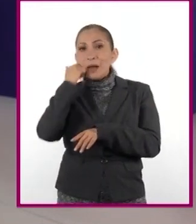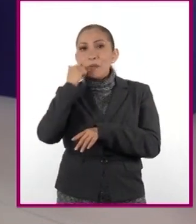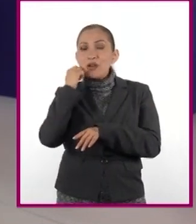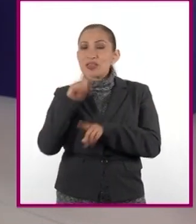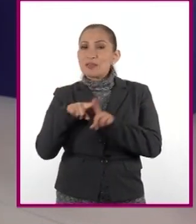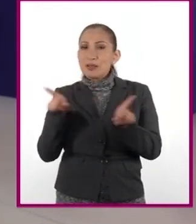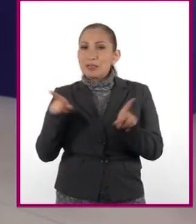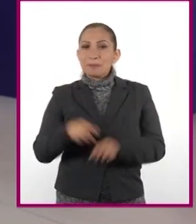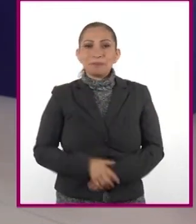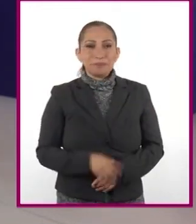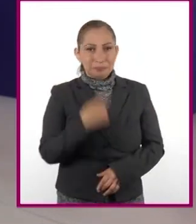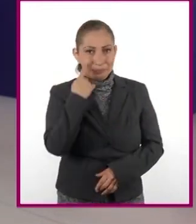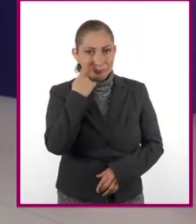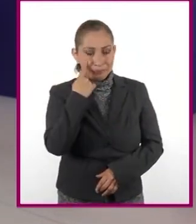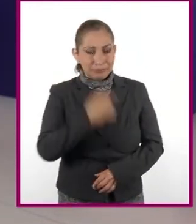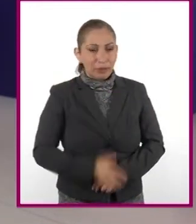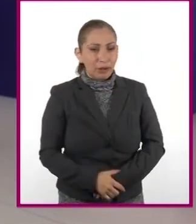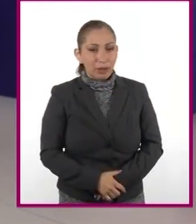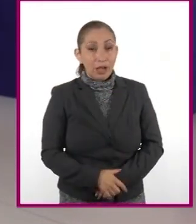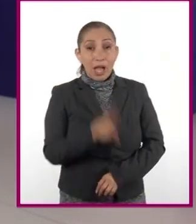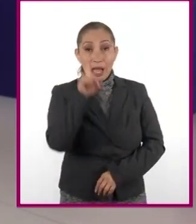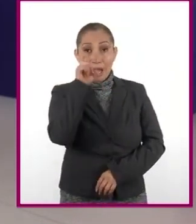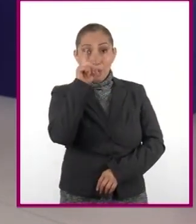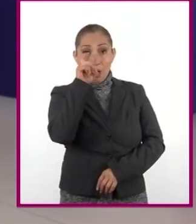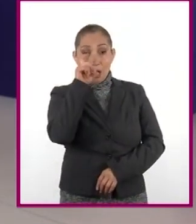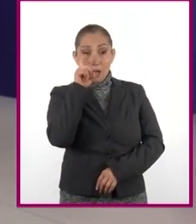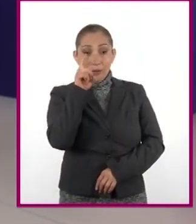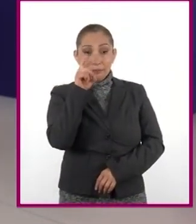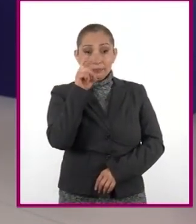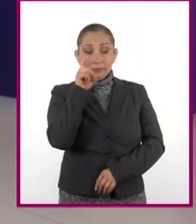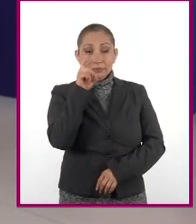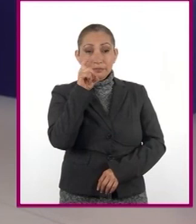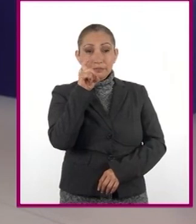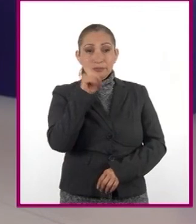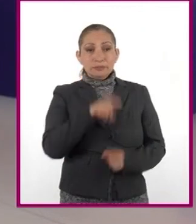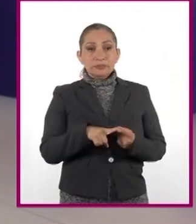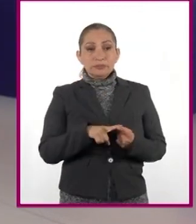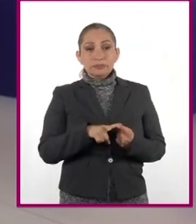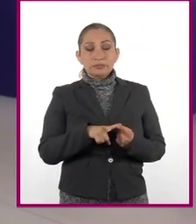alternativa. Miren, con agua,